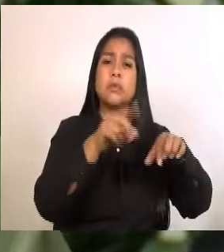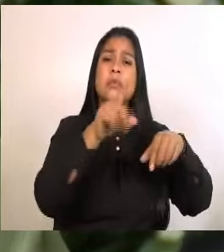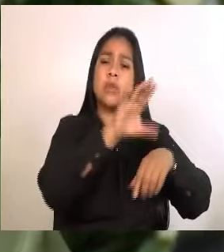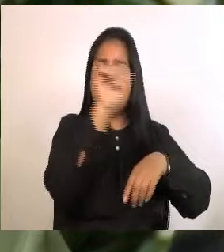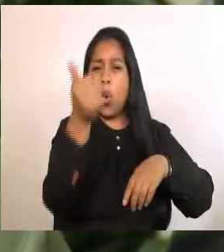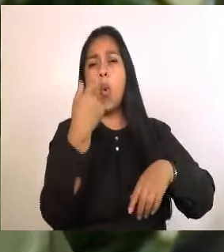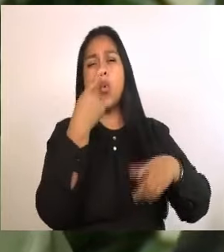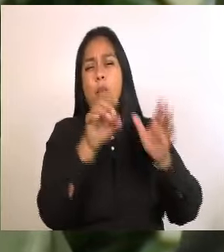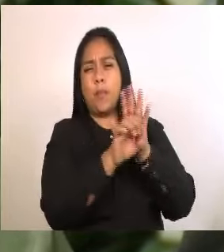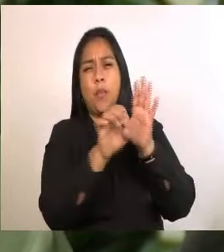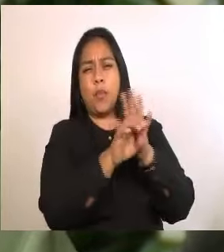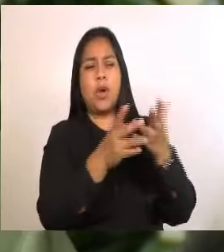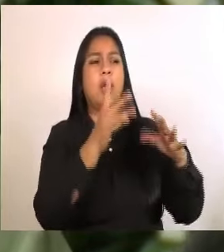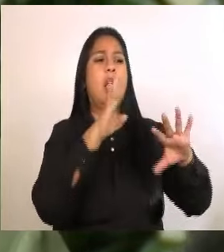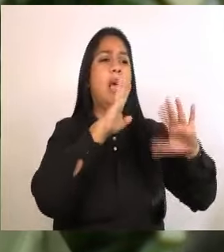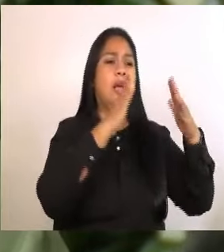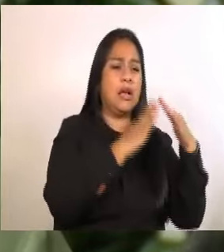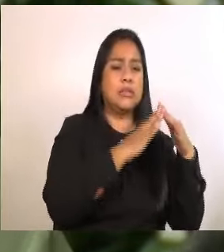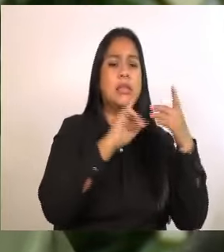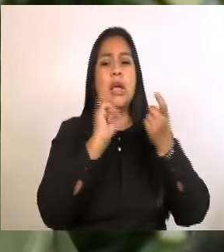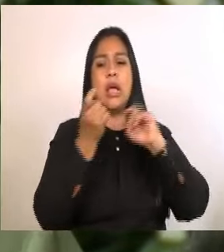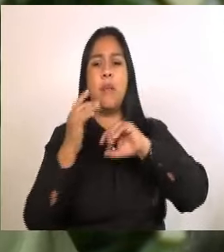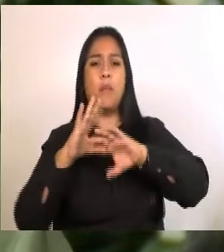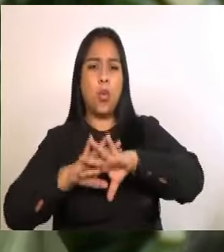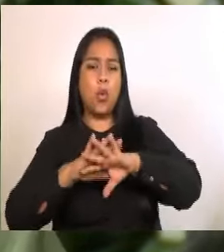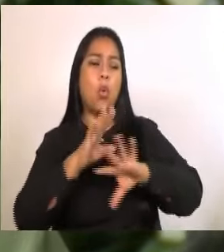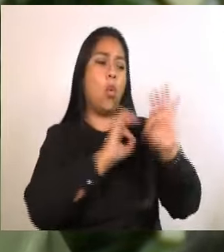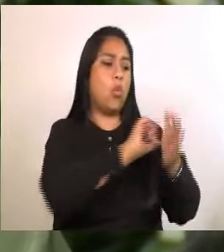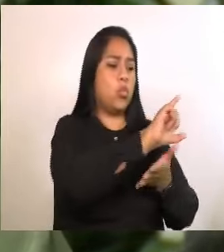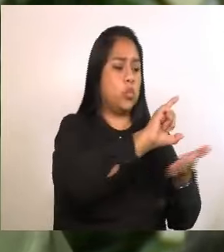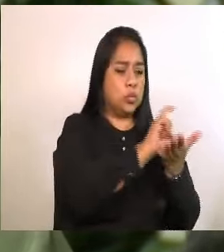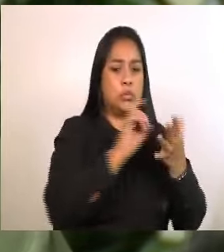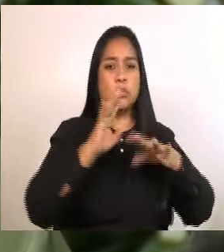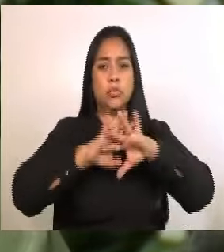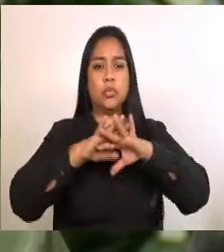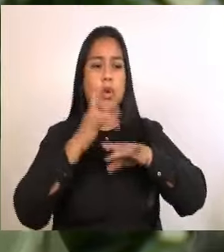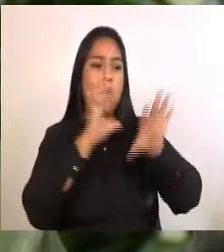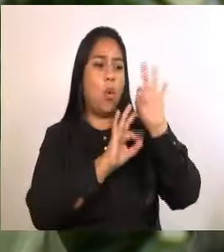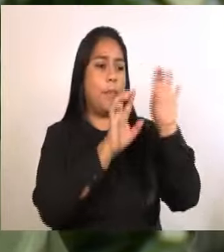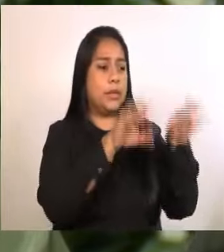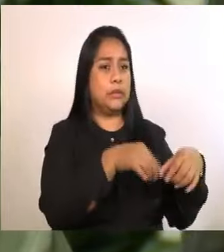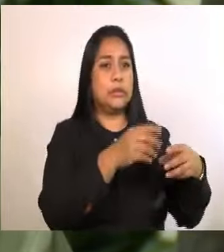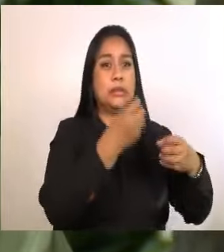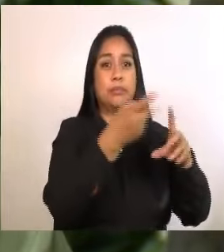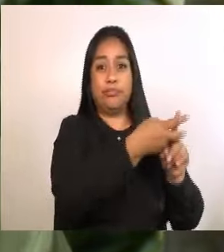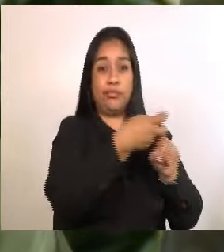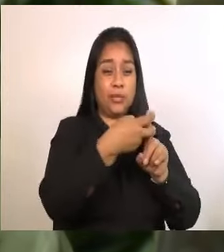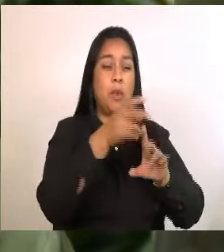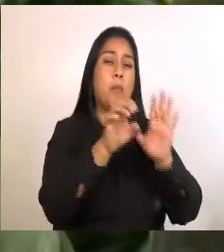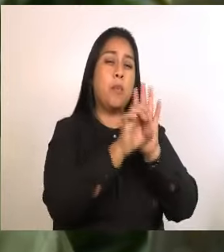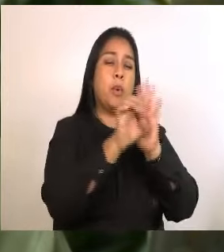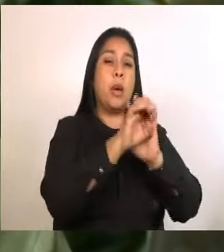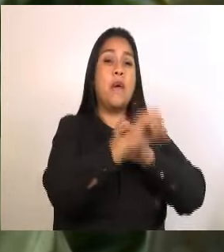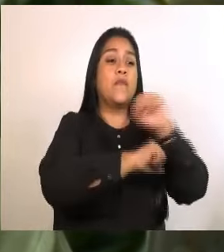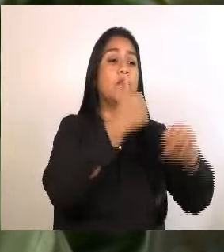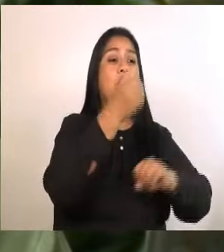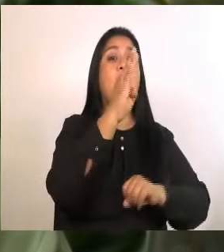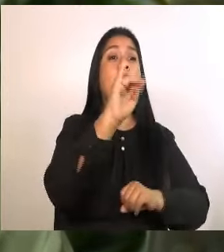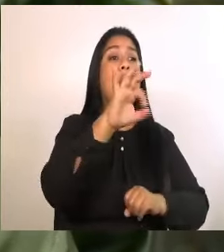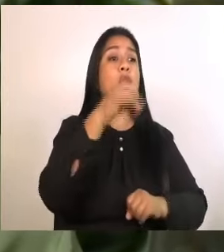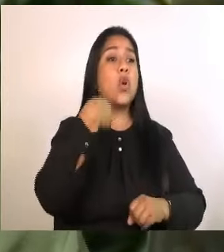regímenes como casas por cárceles, ciudades por cárceles o las personas desaparecidas, como el caso de la periodista Fabiola Tercero, que no se sabe de